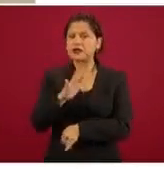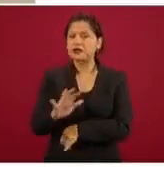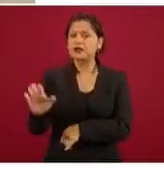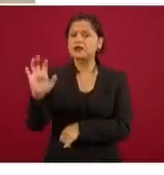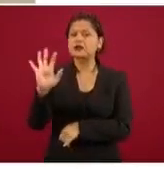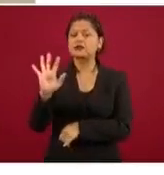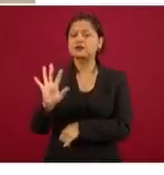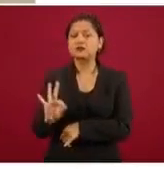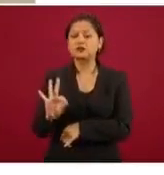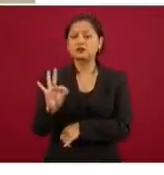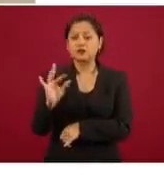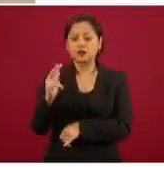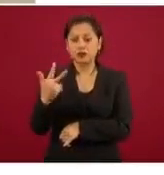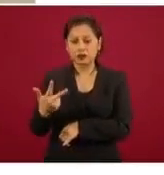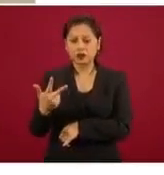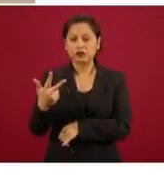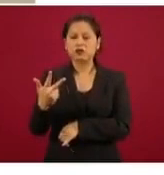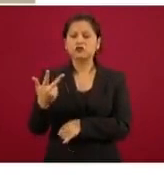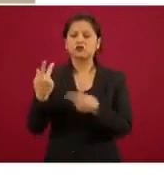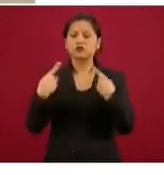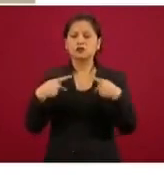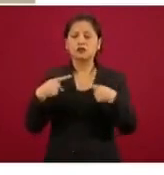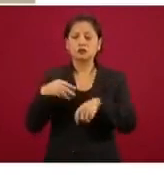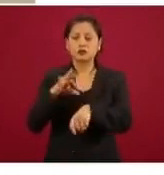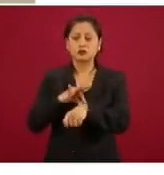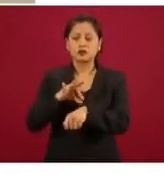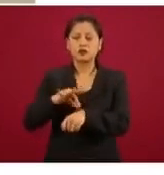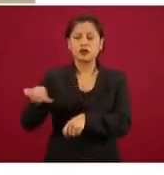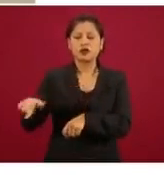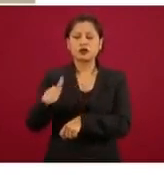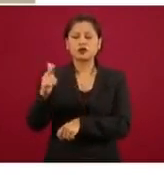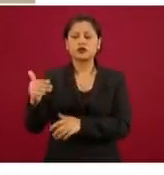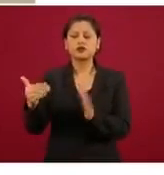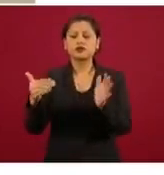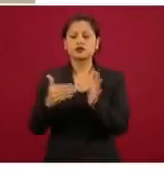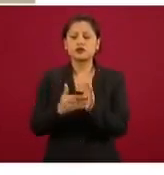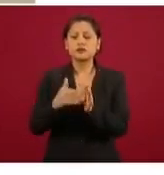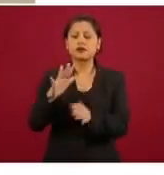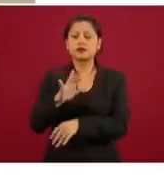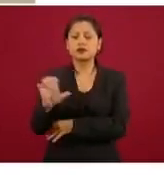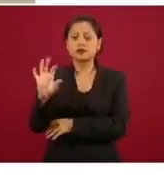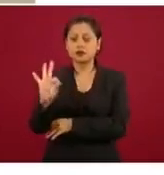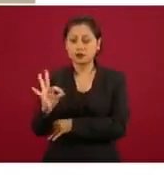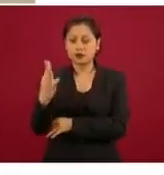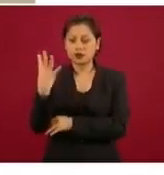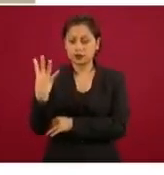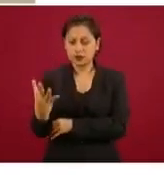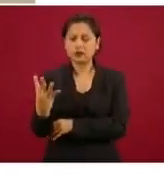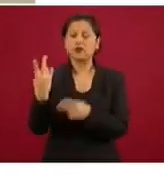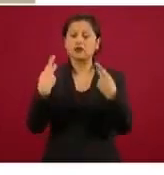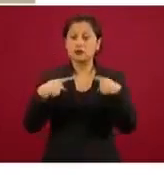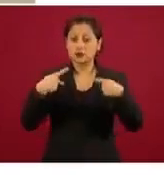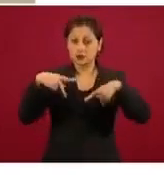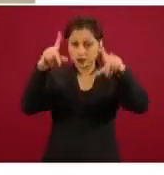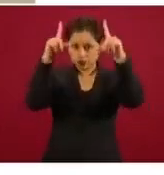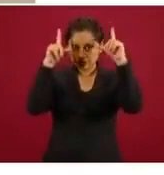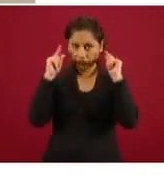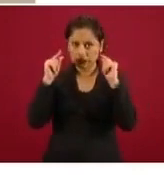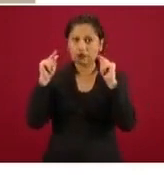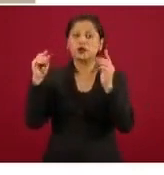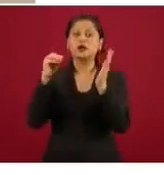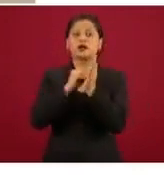548 médicos y 12,000 del personal de enfermería. Están inscritos, todavía no están reclutados, todavía no